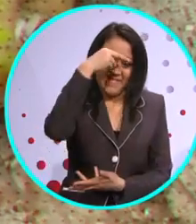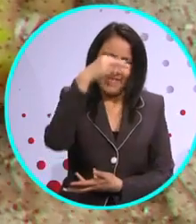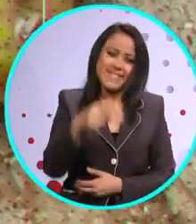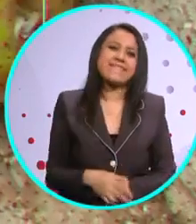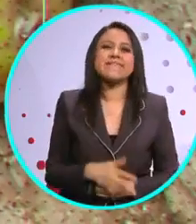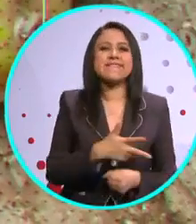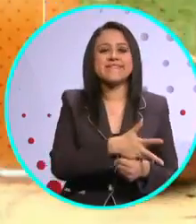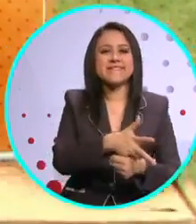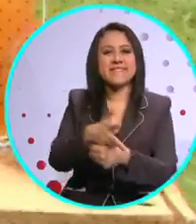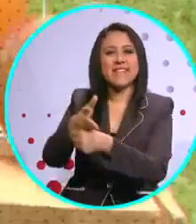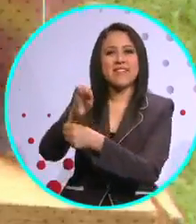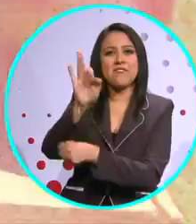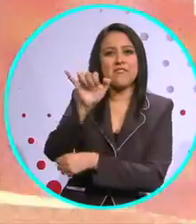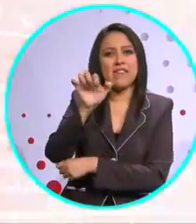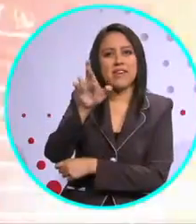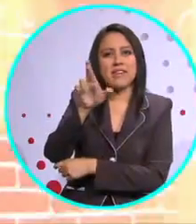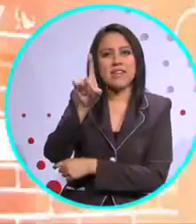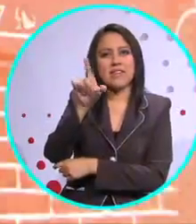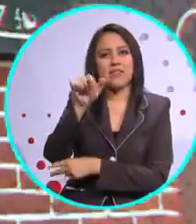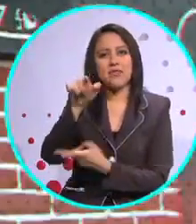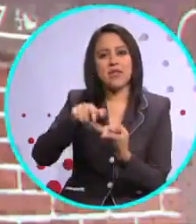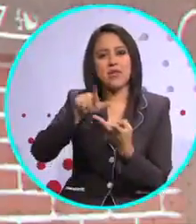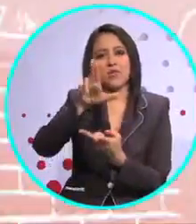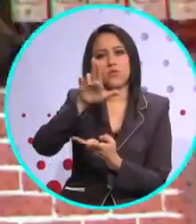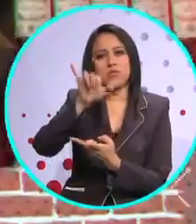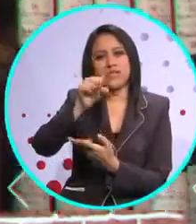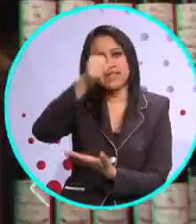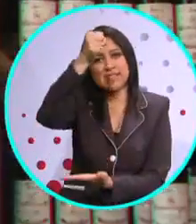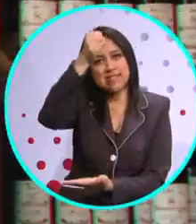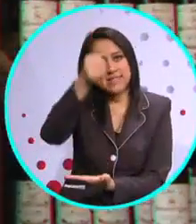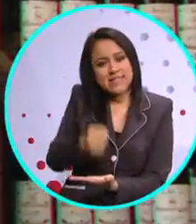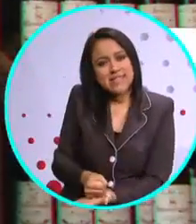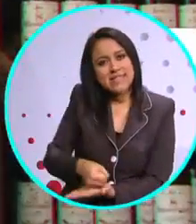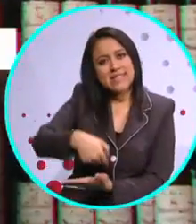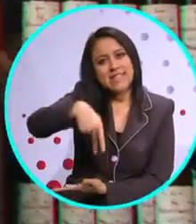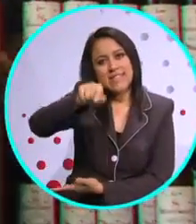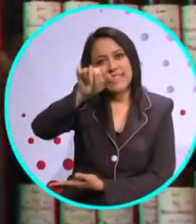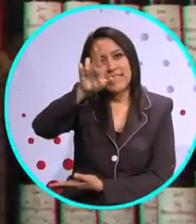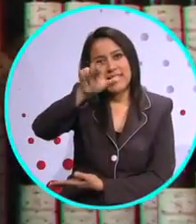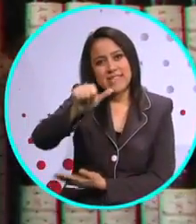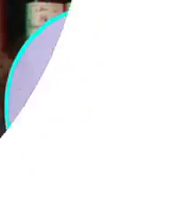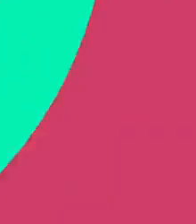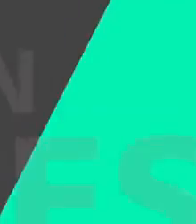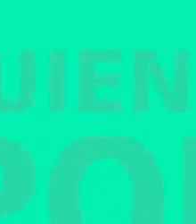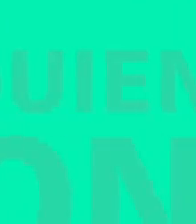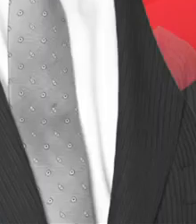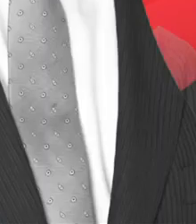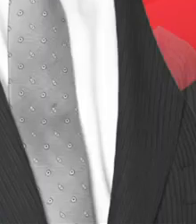Con imágenes de Fernando Guerrero y Luis Alejandre, para A Quien Corresponda, Calle Sandoval.